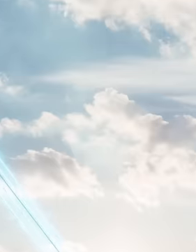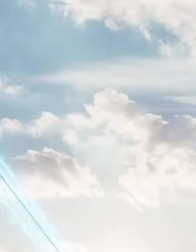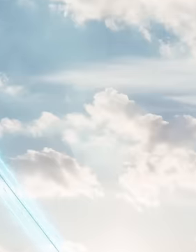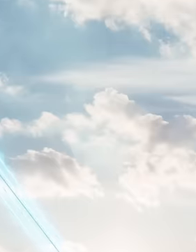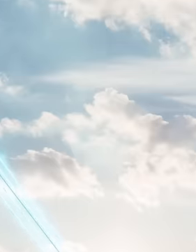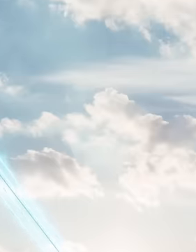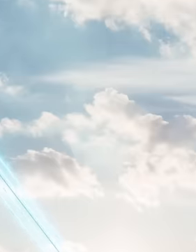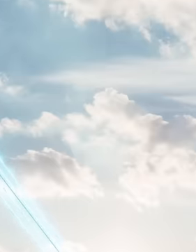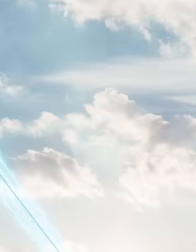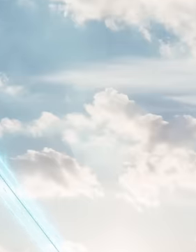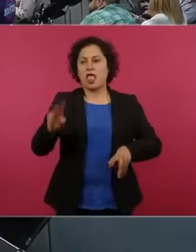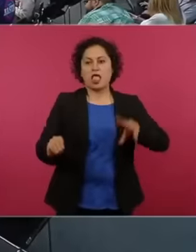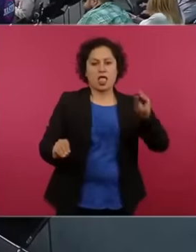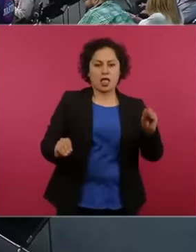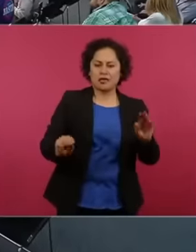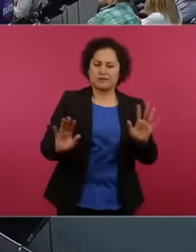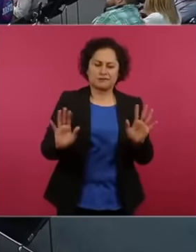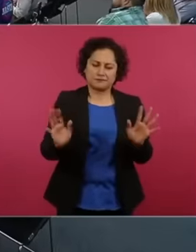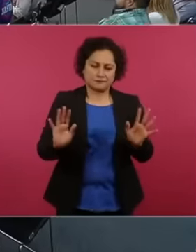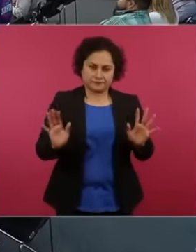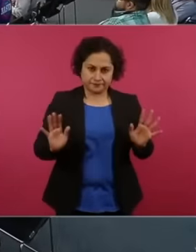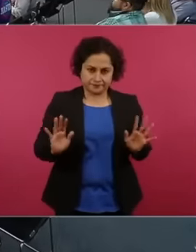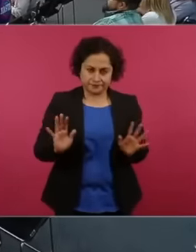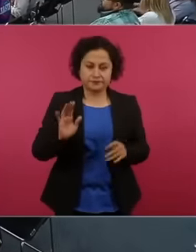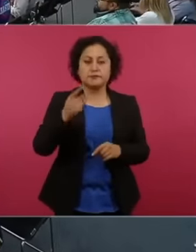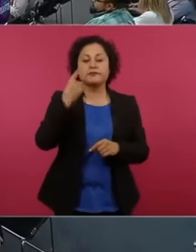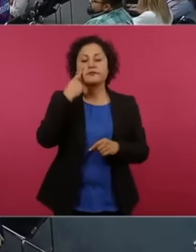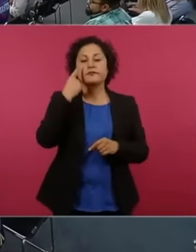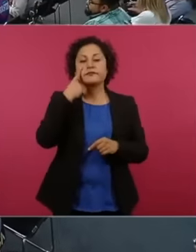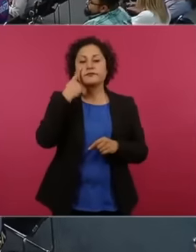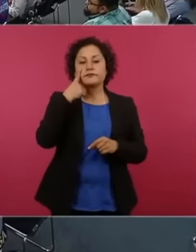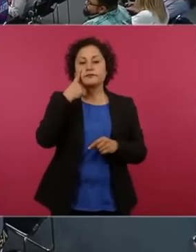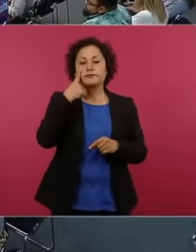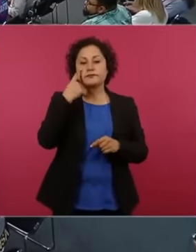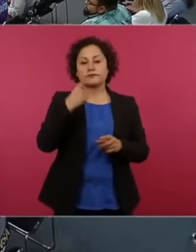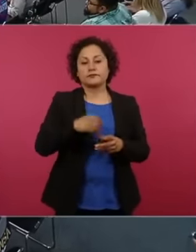Aún con esto, es que yo creo que